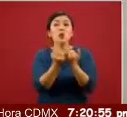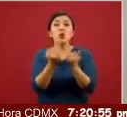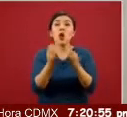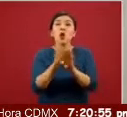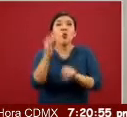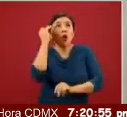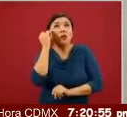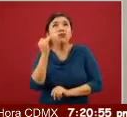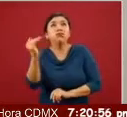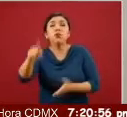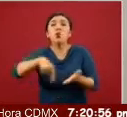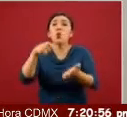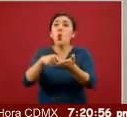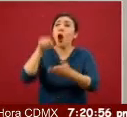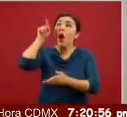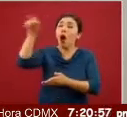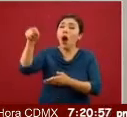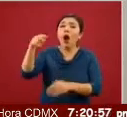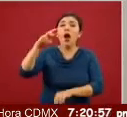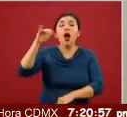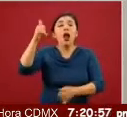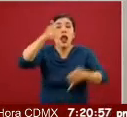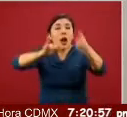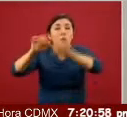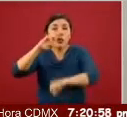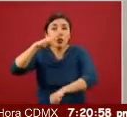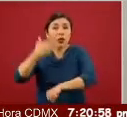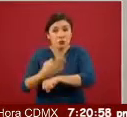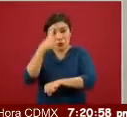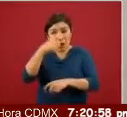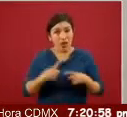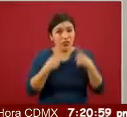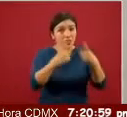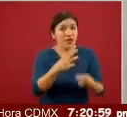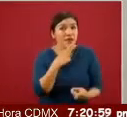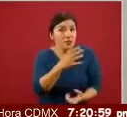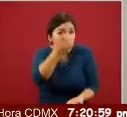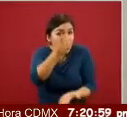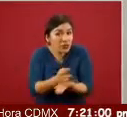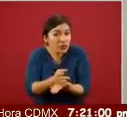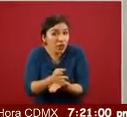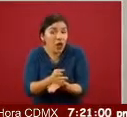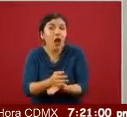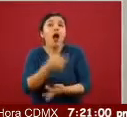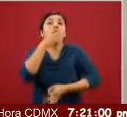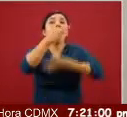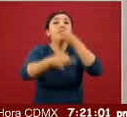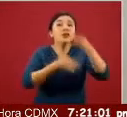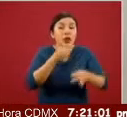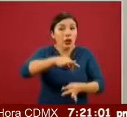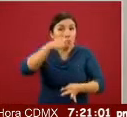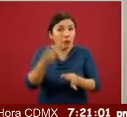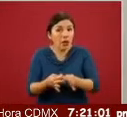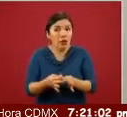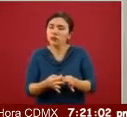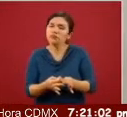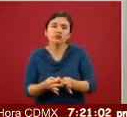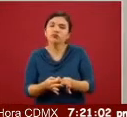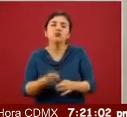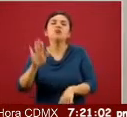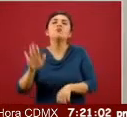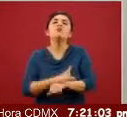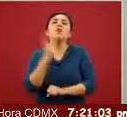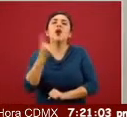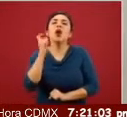una unidad y un laboratorio en poder detectar, notificar y confirmar el caso, dado que